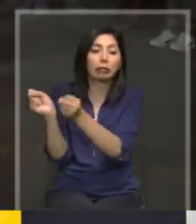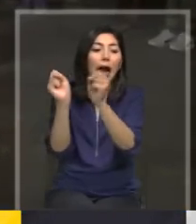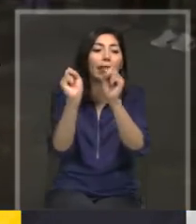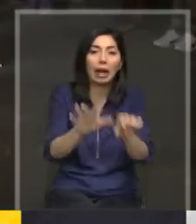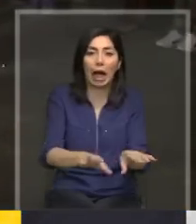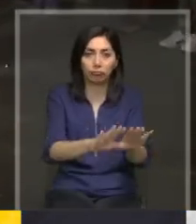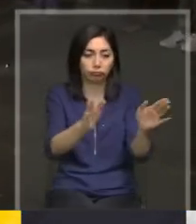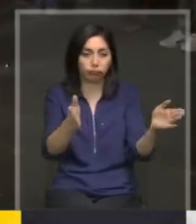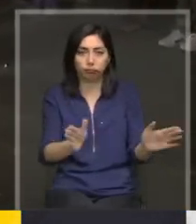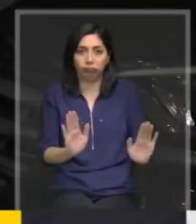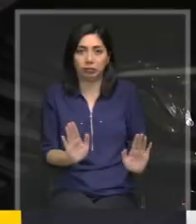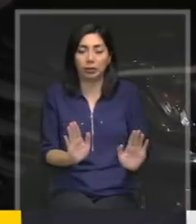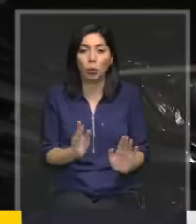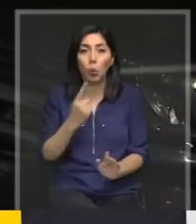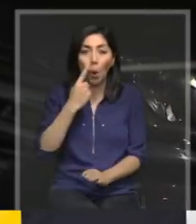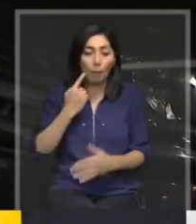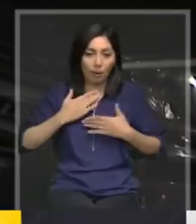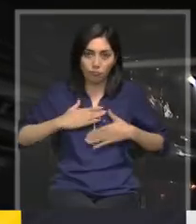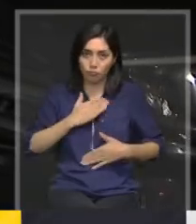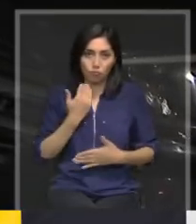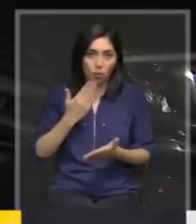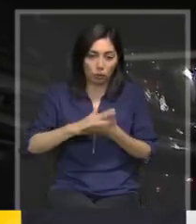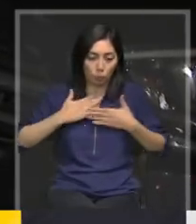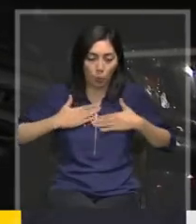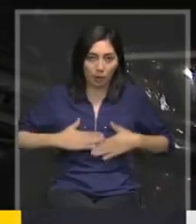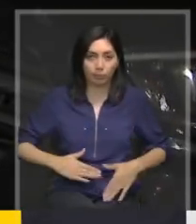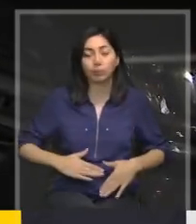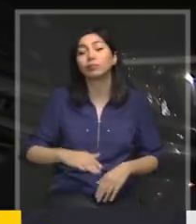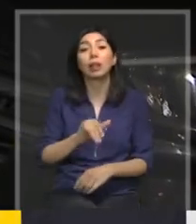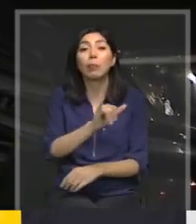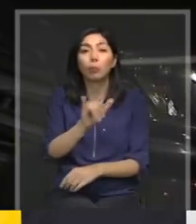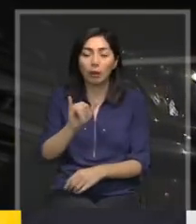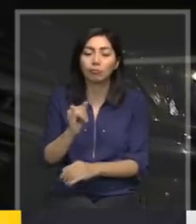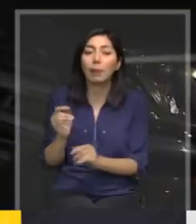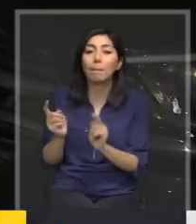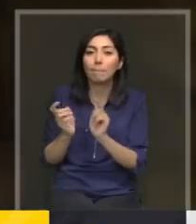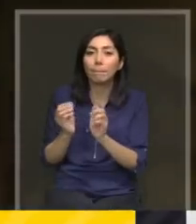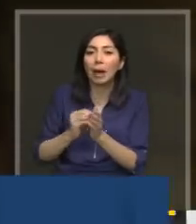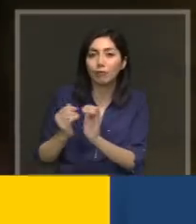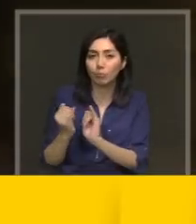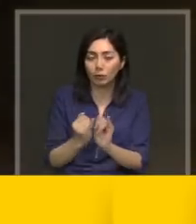de un hombre. Vamos a conocer más antecedentes más adelante. Paula, quedamos en contacto. Buenas noches.